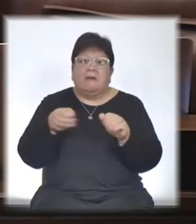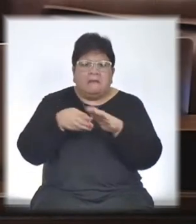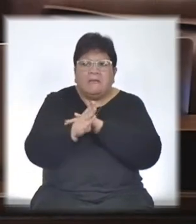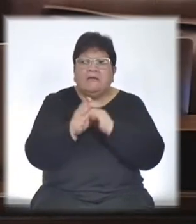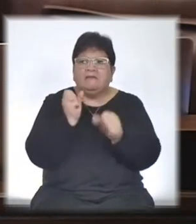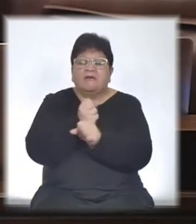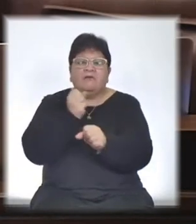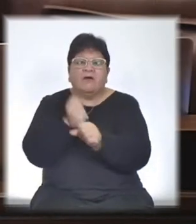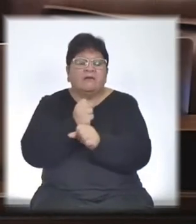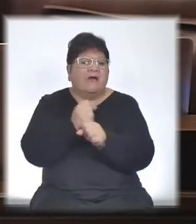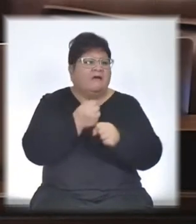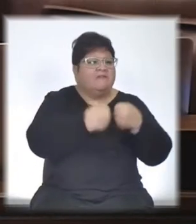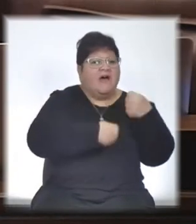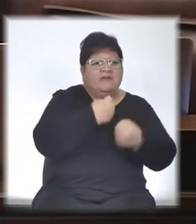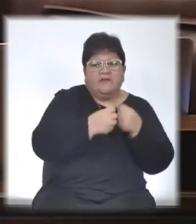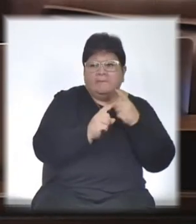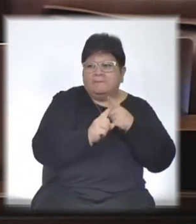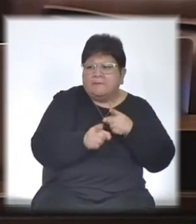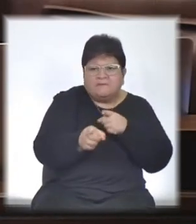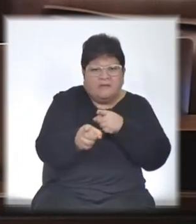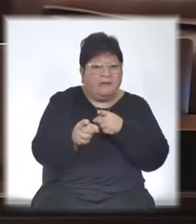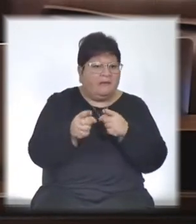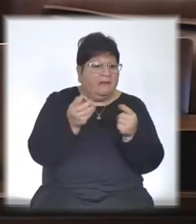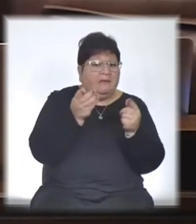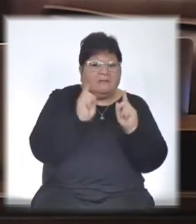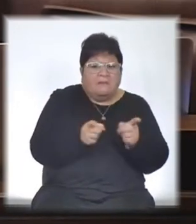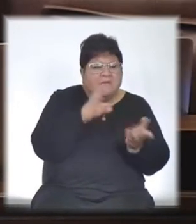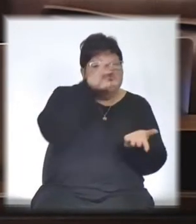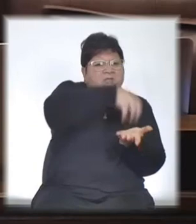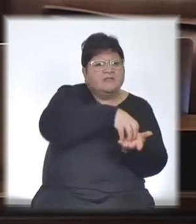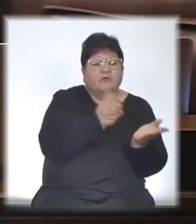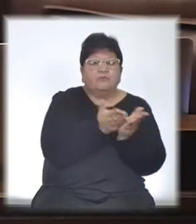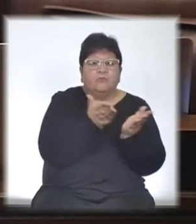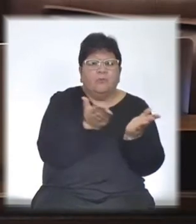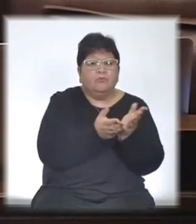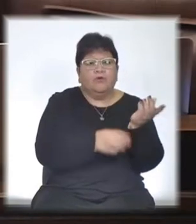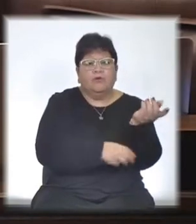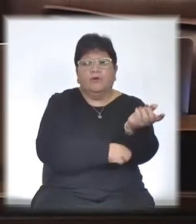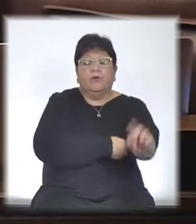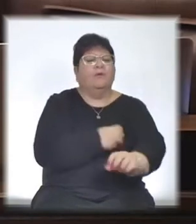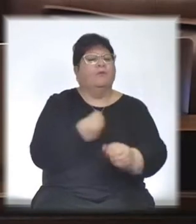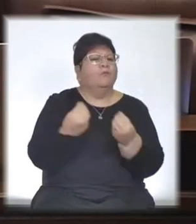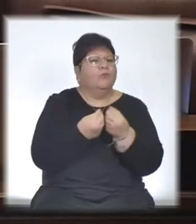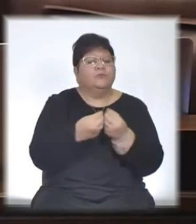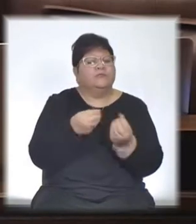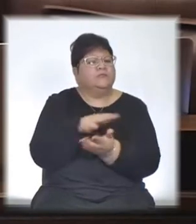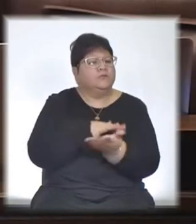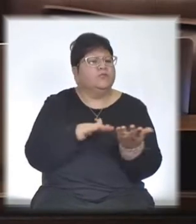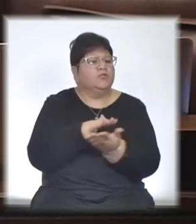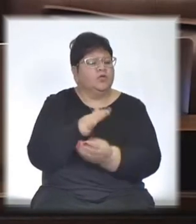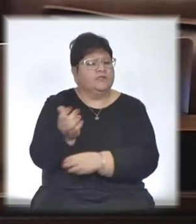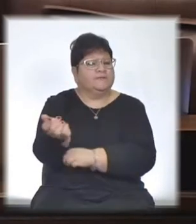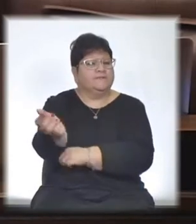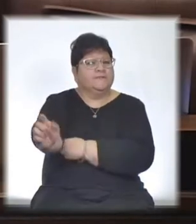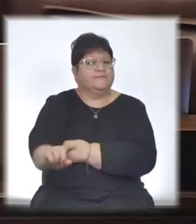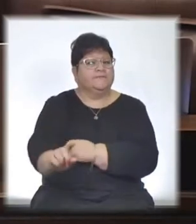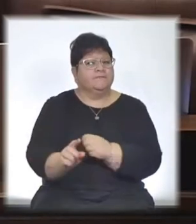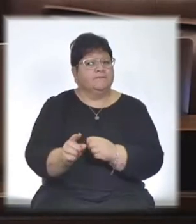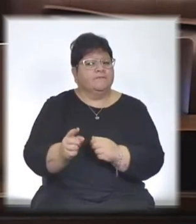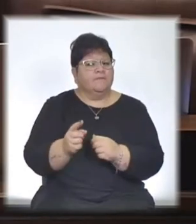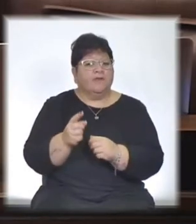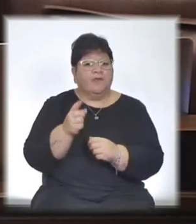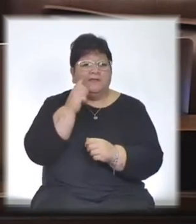la persecución en los centros de estudio, así como un sinnúmero de medidas que tutelaban la vida de las uruguayas y los